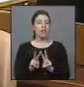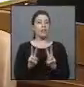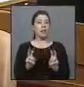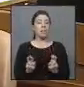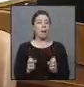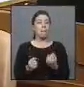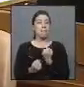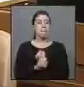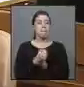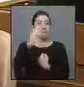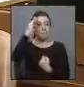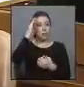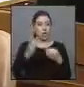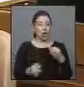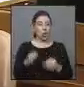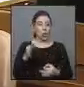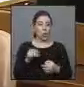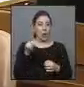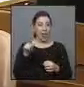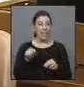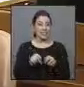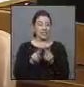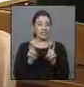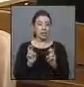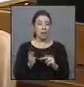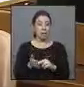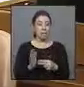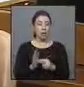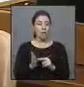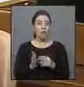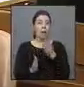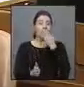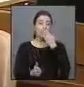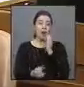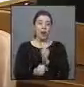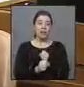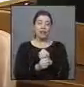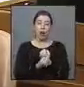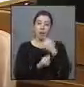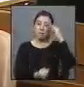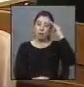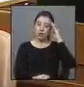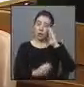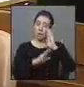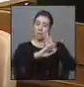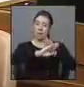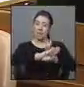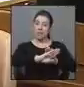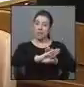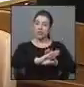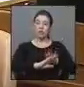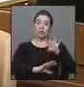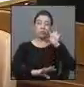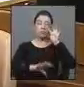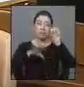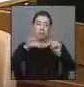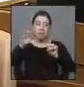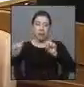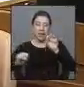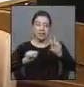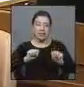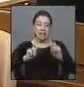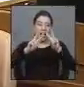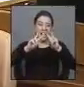policial y judicial. Ahí es donde está el problema. En mejorar la acción policial, tanto en la prevención, en la pesquisa, en la investigación,